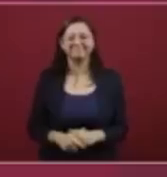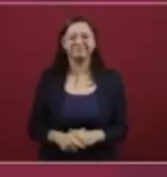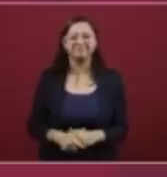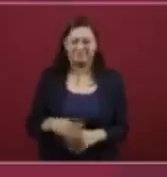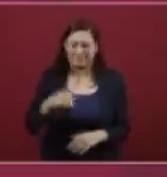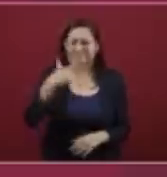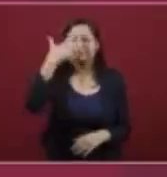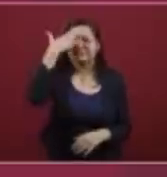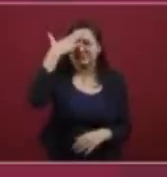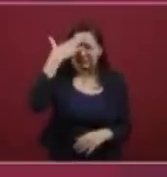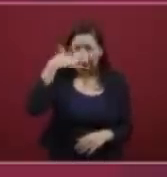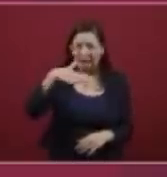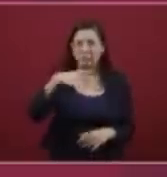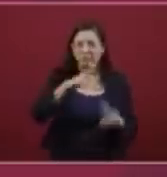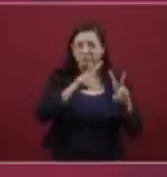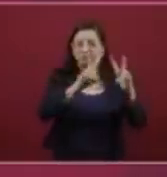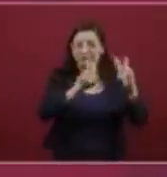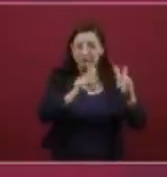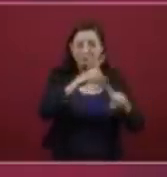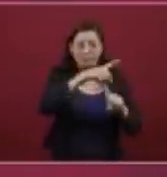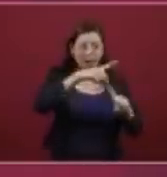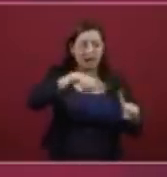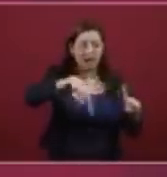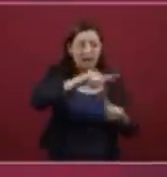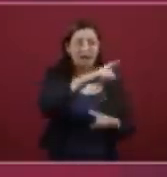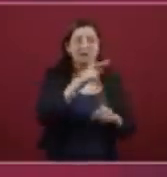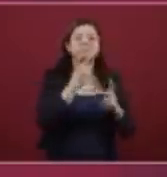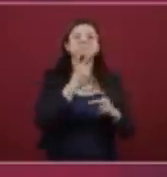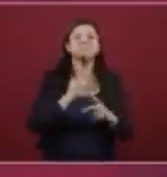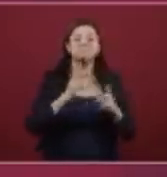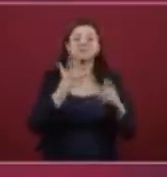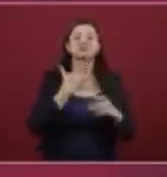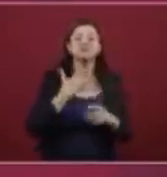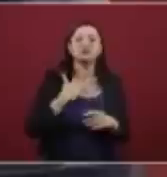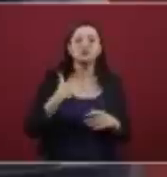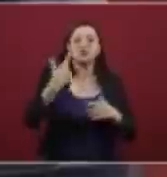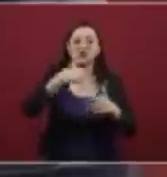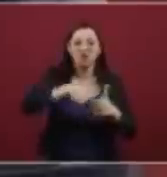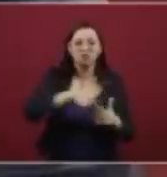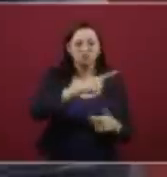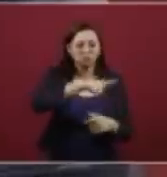verdaderamente saben de cuestiones de petróleo